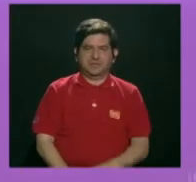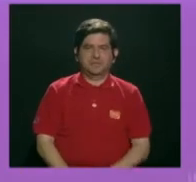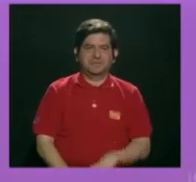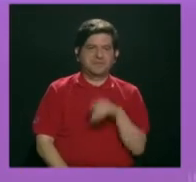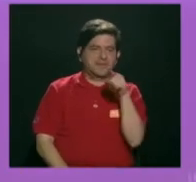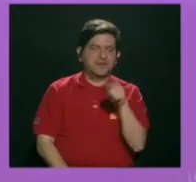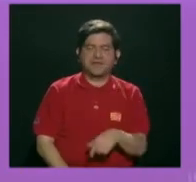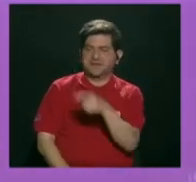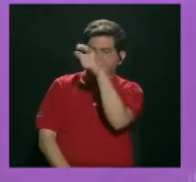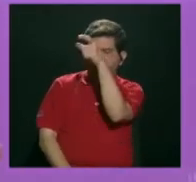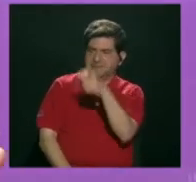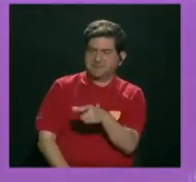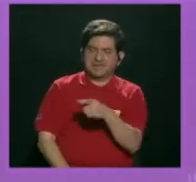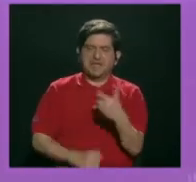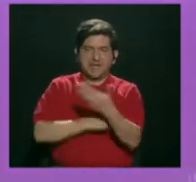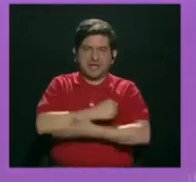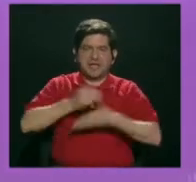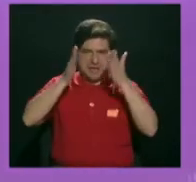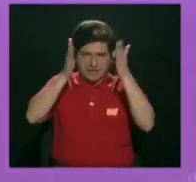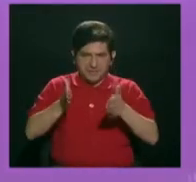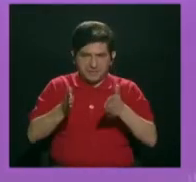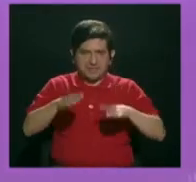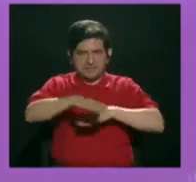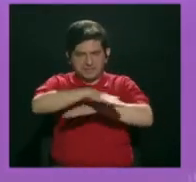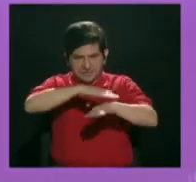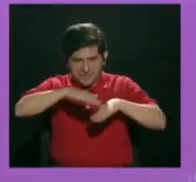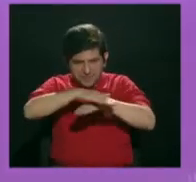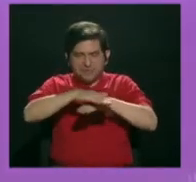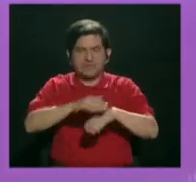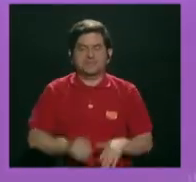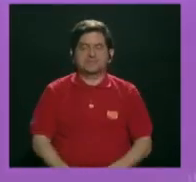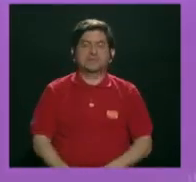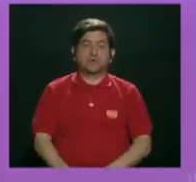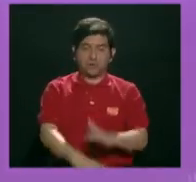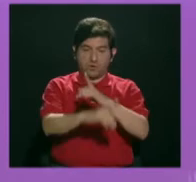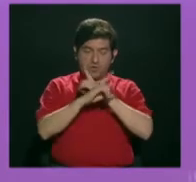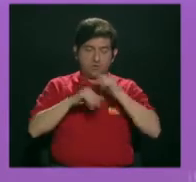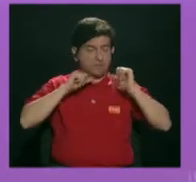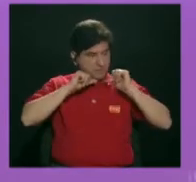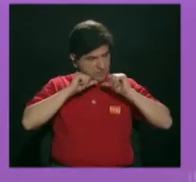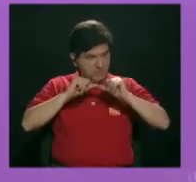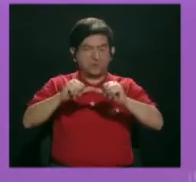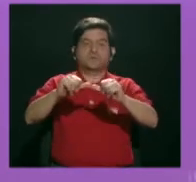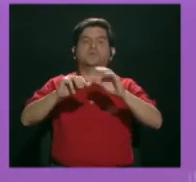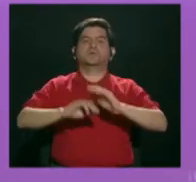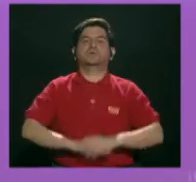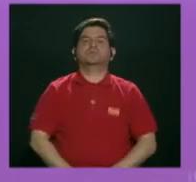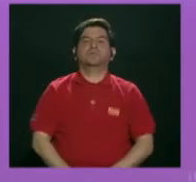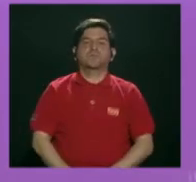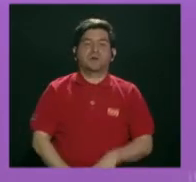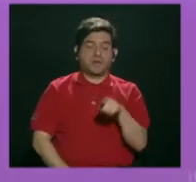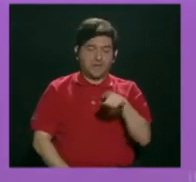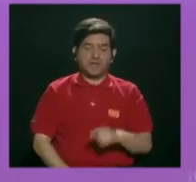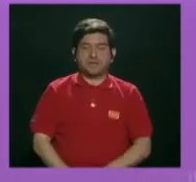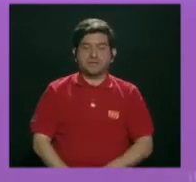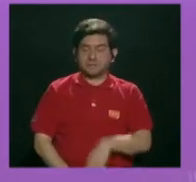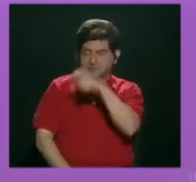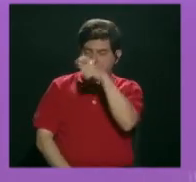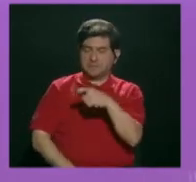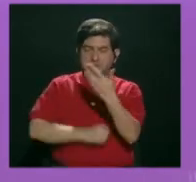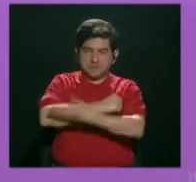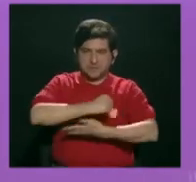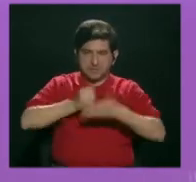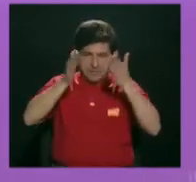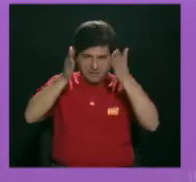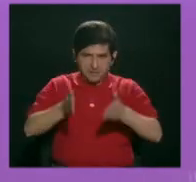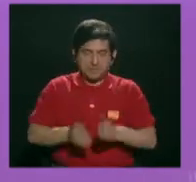ese ser campesinas está en la base y está siendo defendido permanentemente. Y ese ser campesinas está vinculado a la tierra y